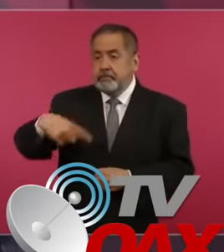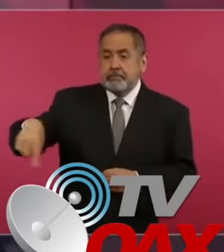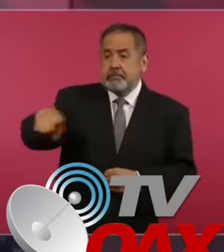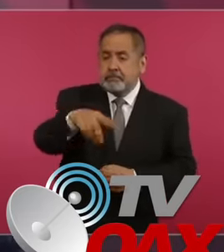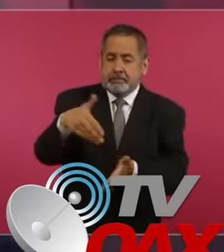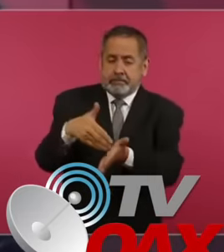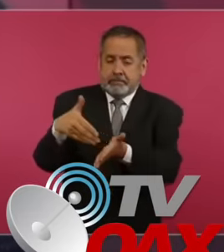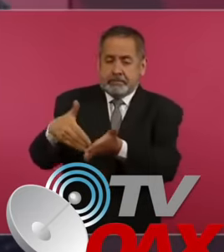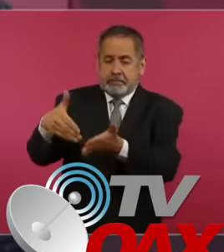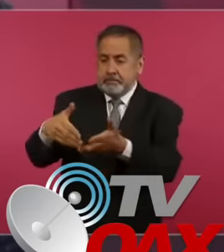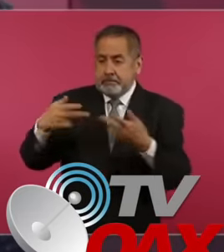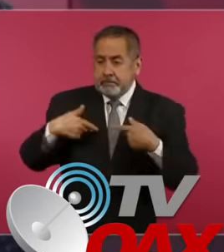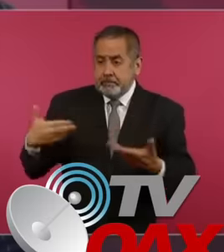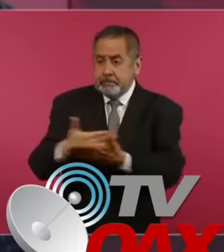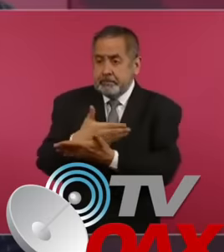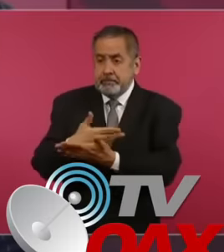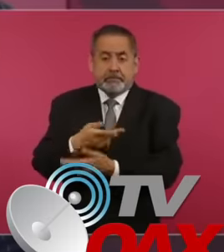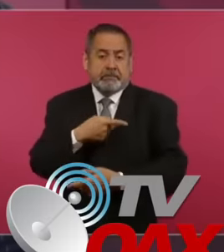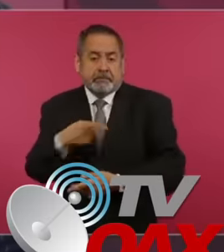millones de mexicanos.